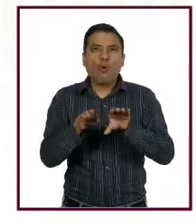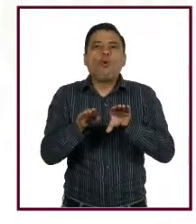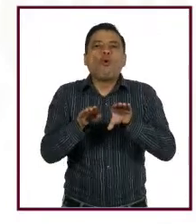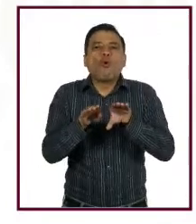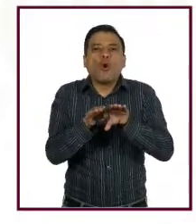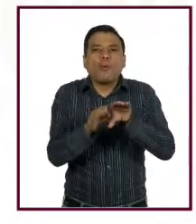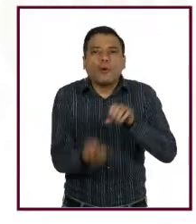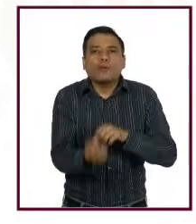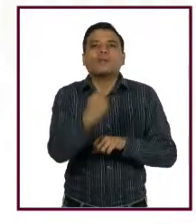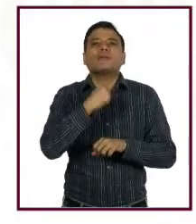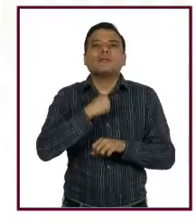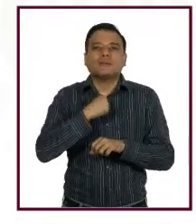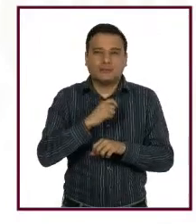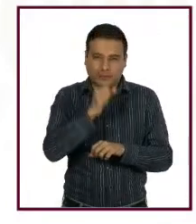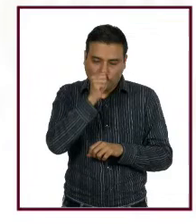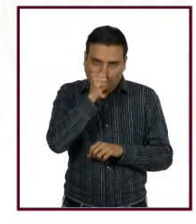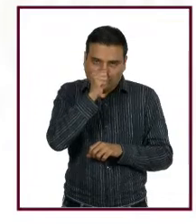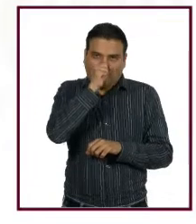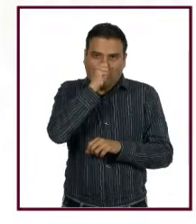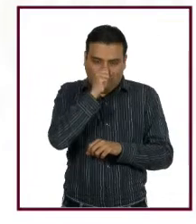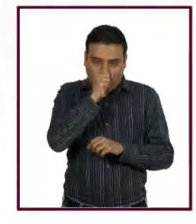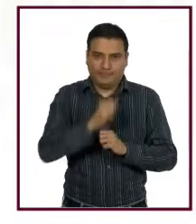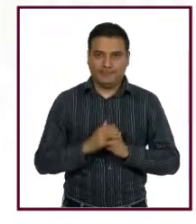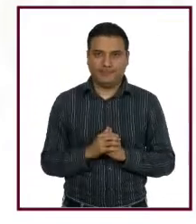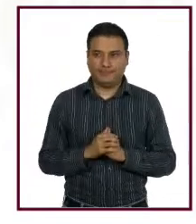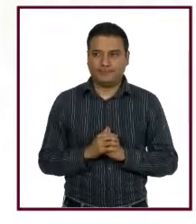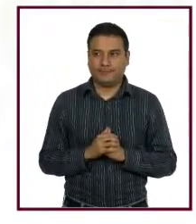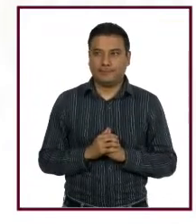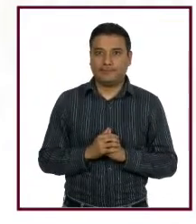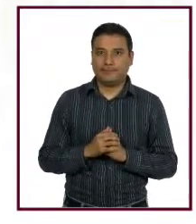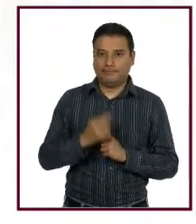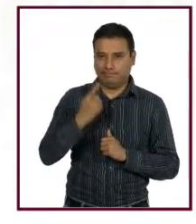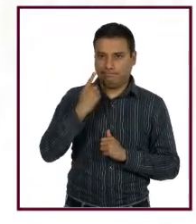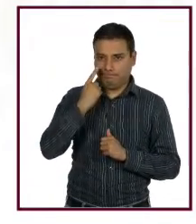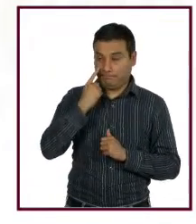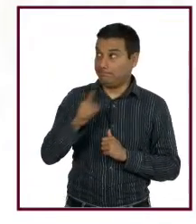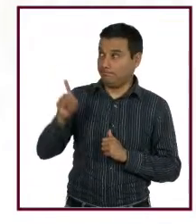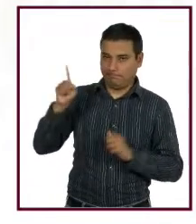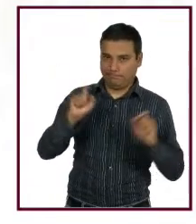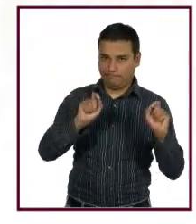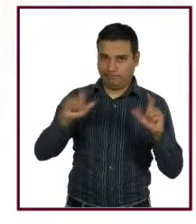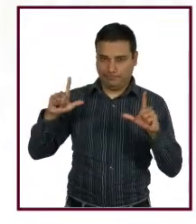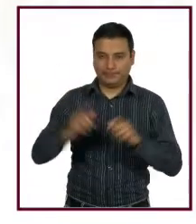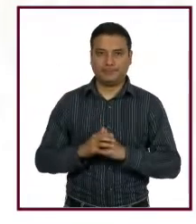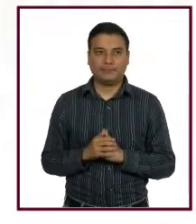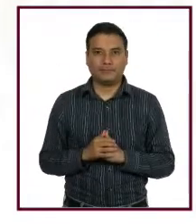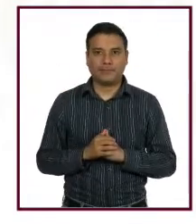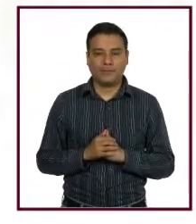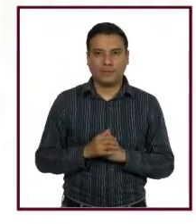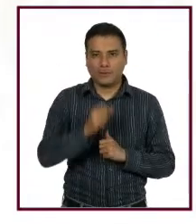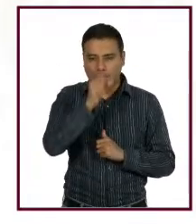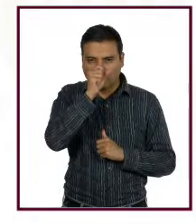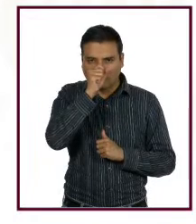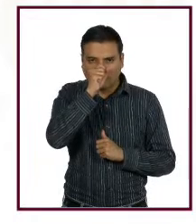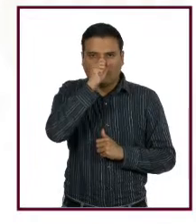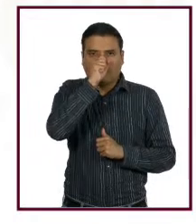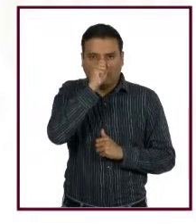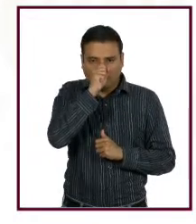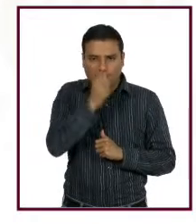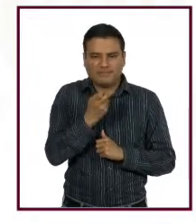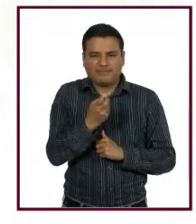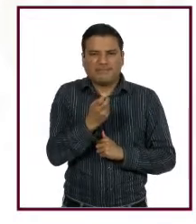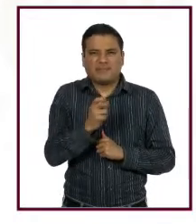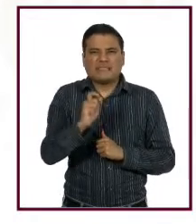administración inhalada. Vamos a continuar con los inhalantes. La inhalación se define como